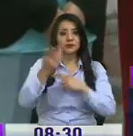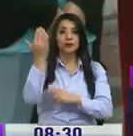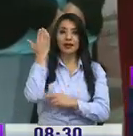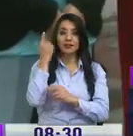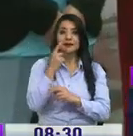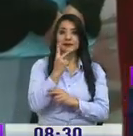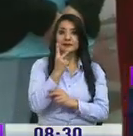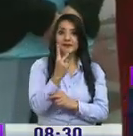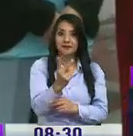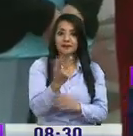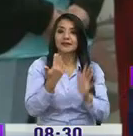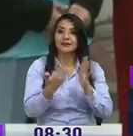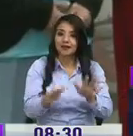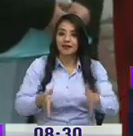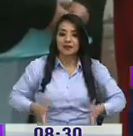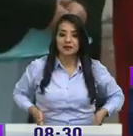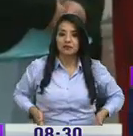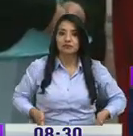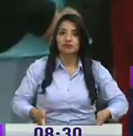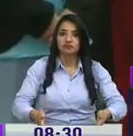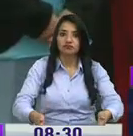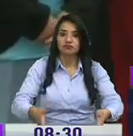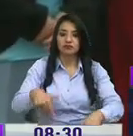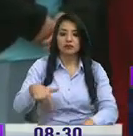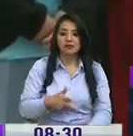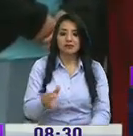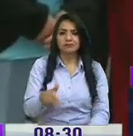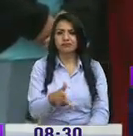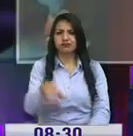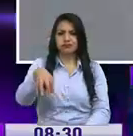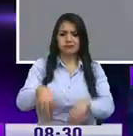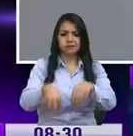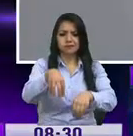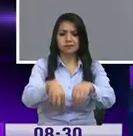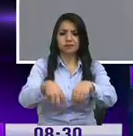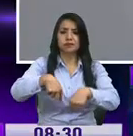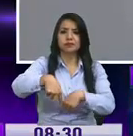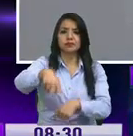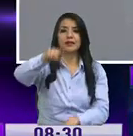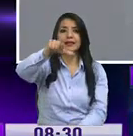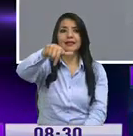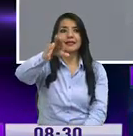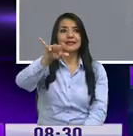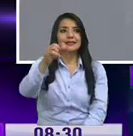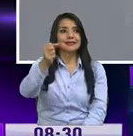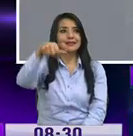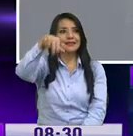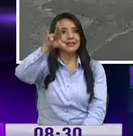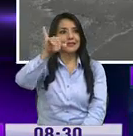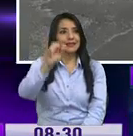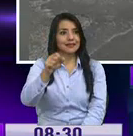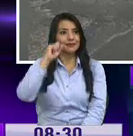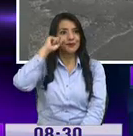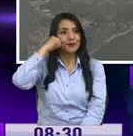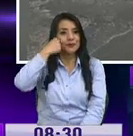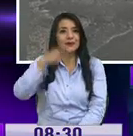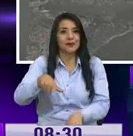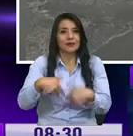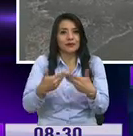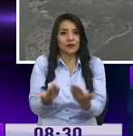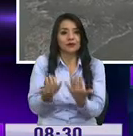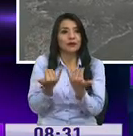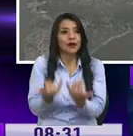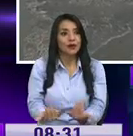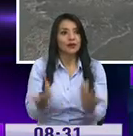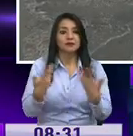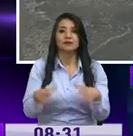haber visto, pues, en las imágenes de cómo se encontraba esta, la calle Quisquis, y seguramente la recuerdan. Sin embargo, ahora, pues,